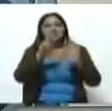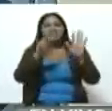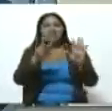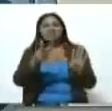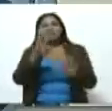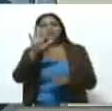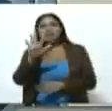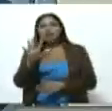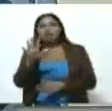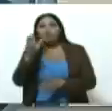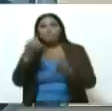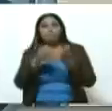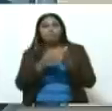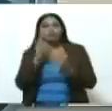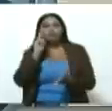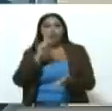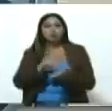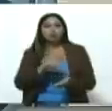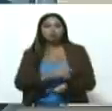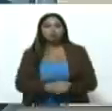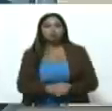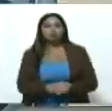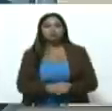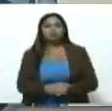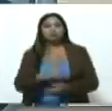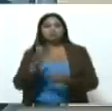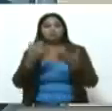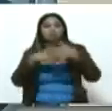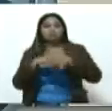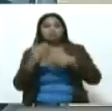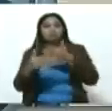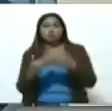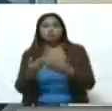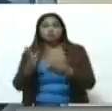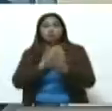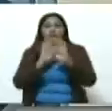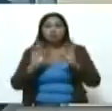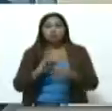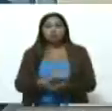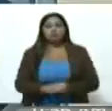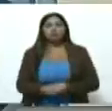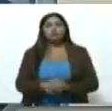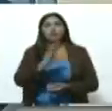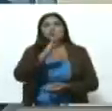3.375.000 actuaciones que incluyen